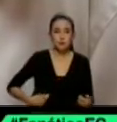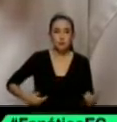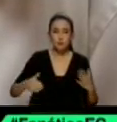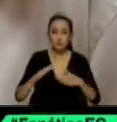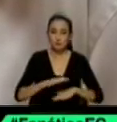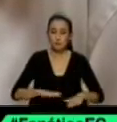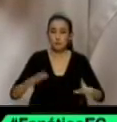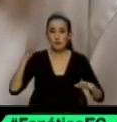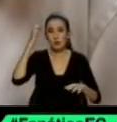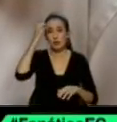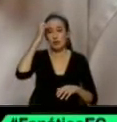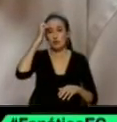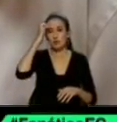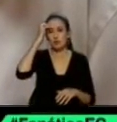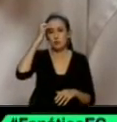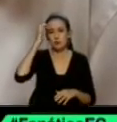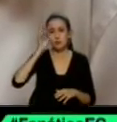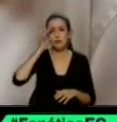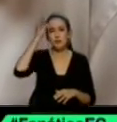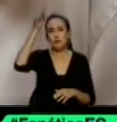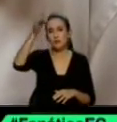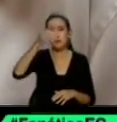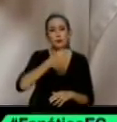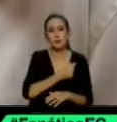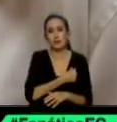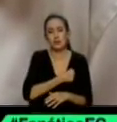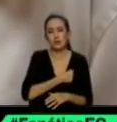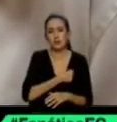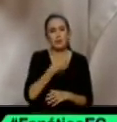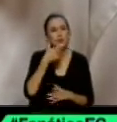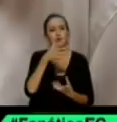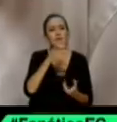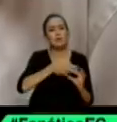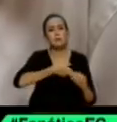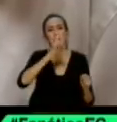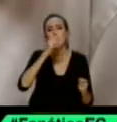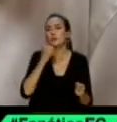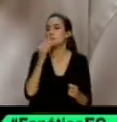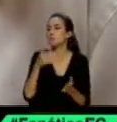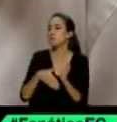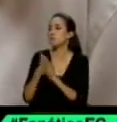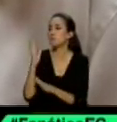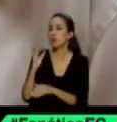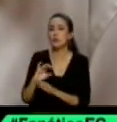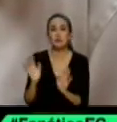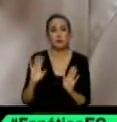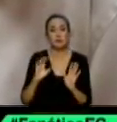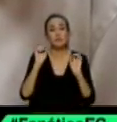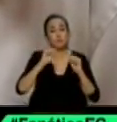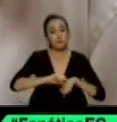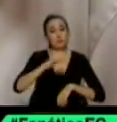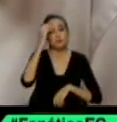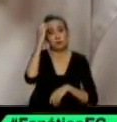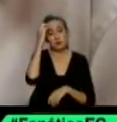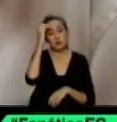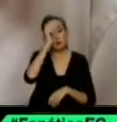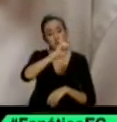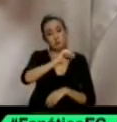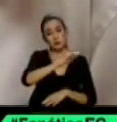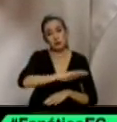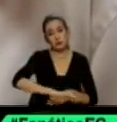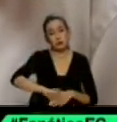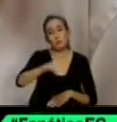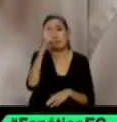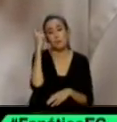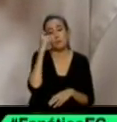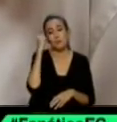nos preocupa el futuro de liga. No es que queremos dejar votado, nos preocupa y estamos pensando